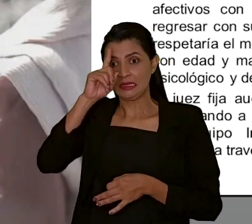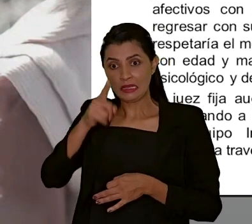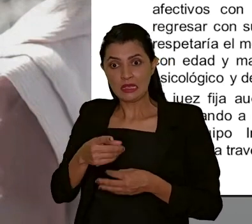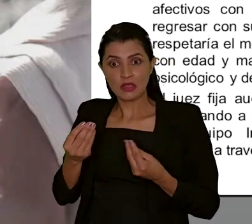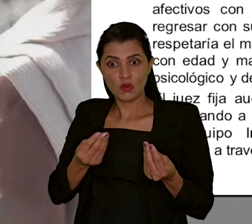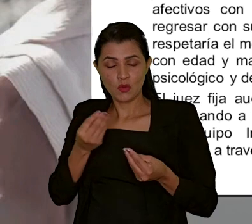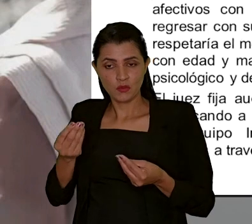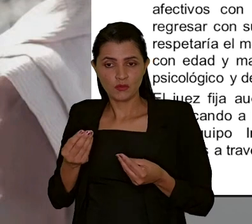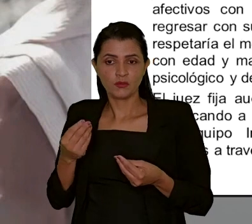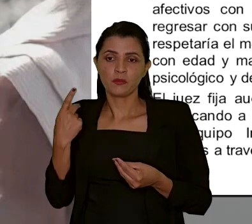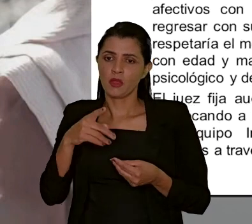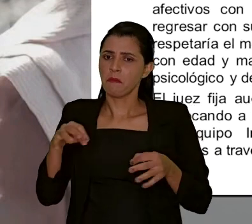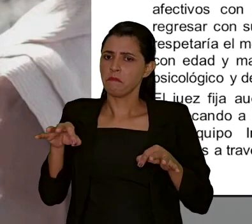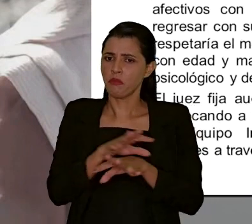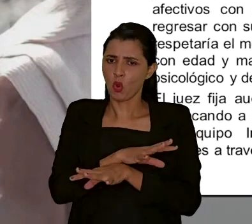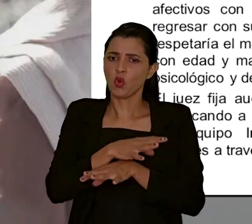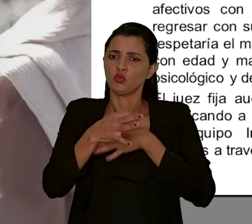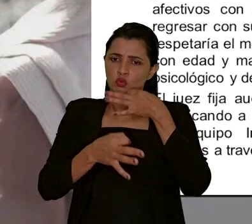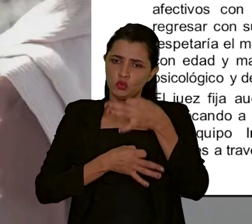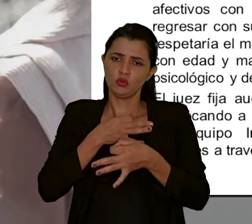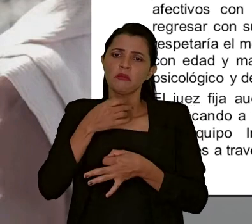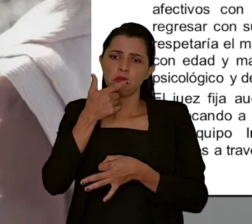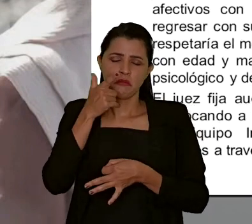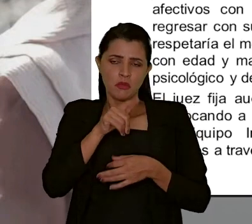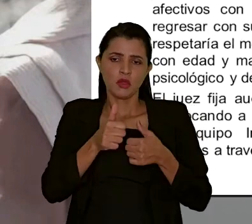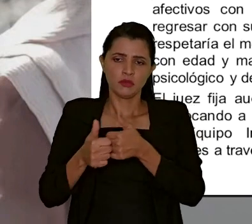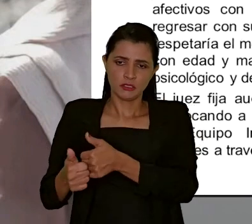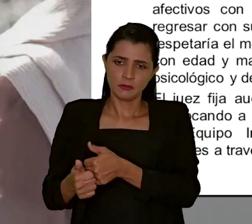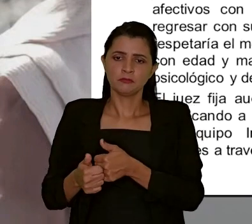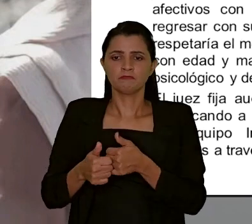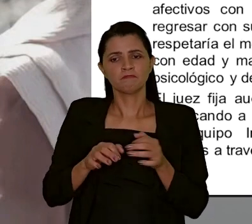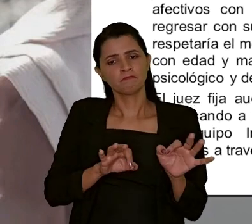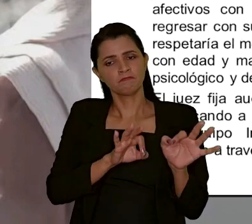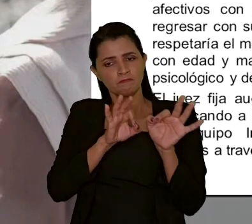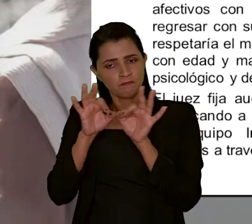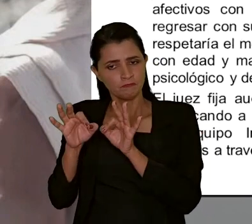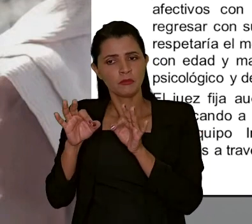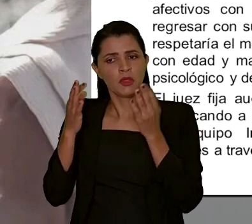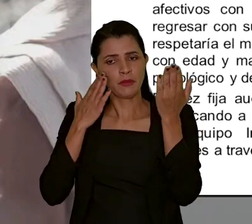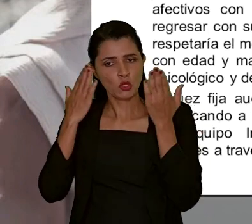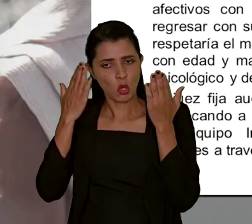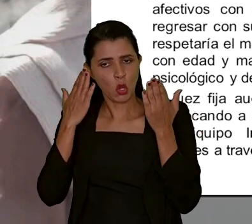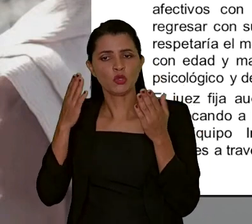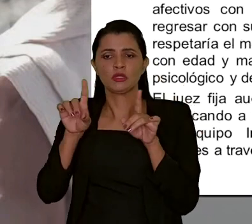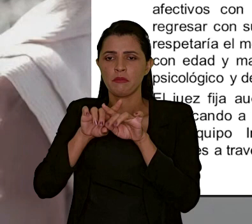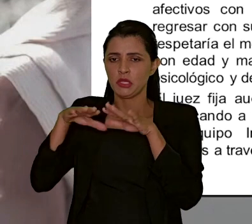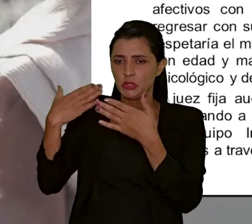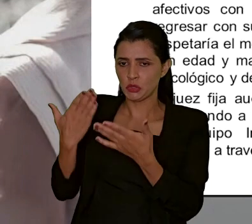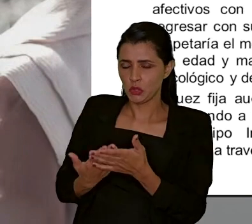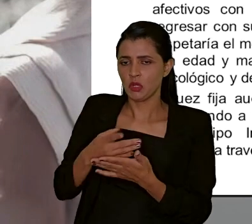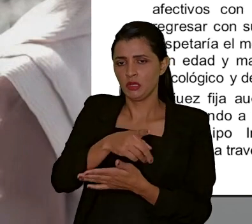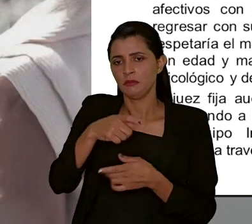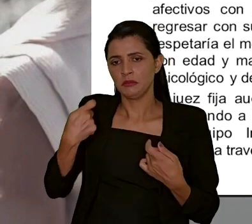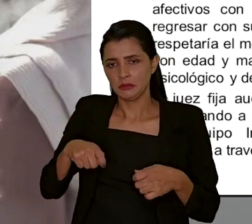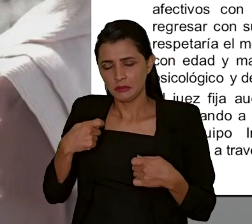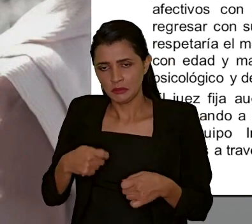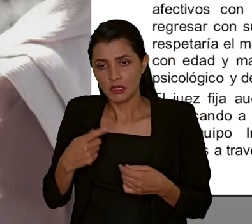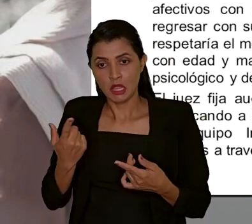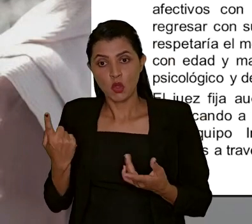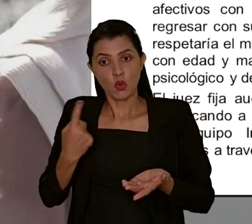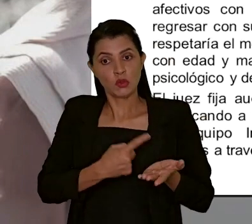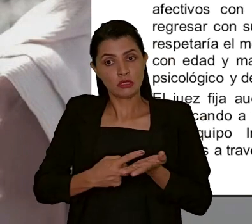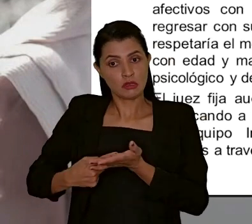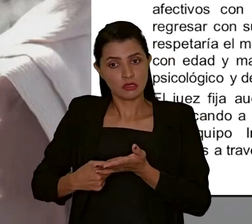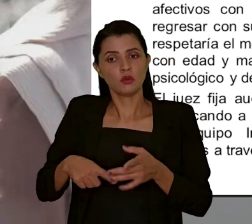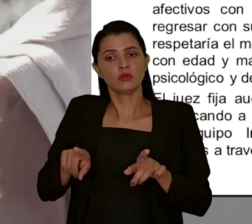madurez suficiente para su edad. Acompaña un informe psicológico y de escolaridad. El juez fija audiencia de conciliación y